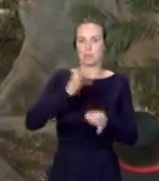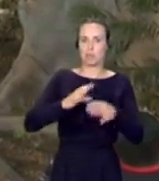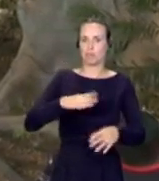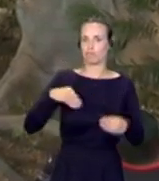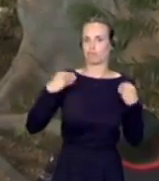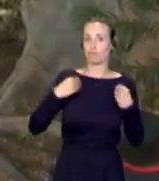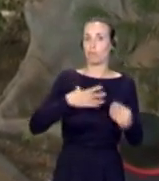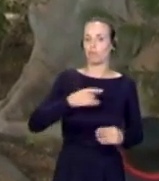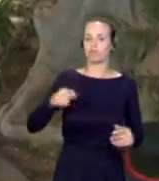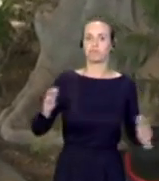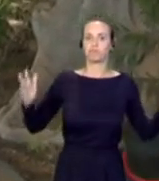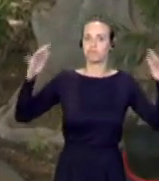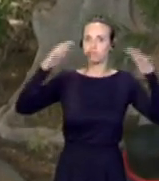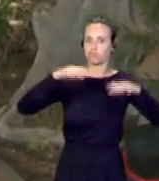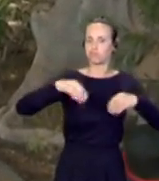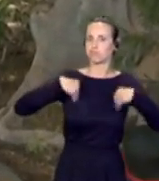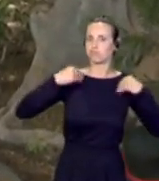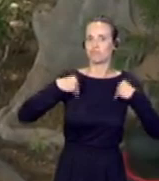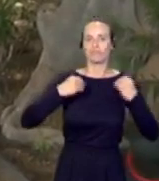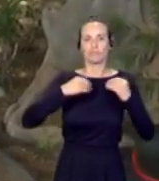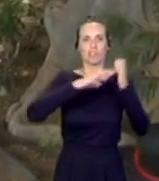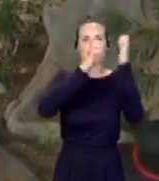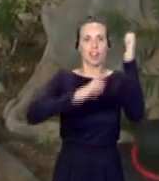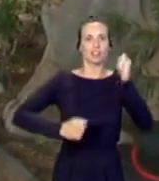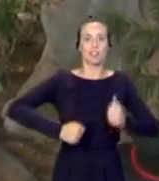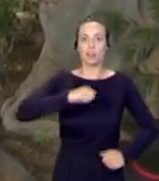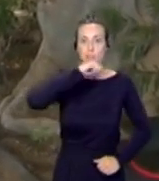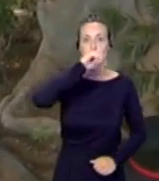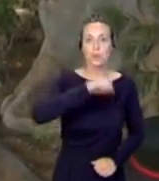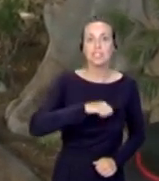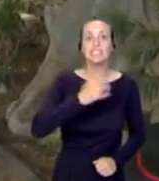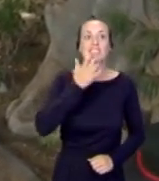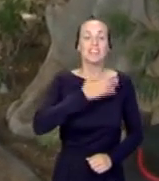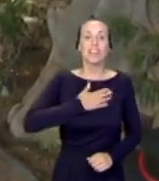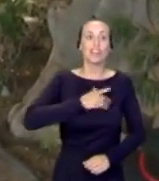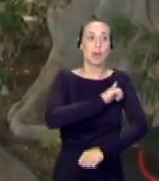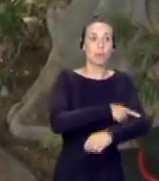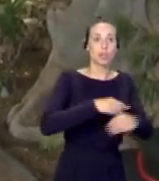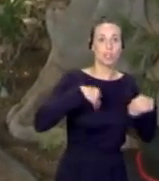aquellos amantes del trail running que busquen disfrutar de este deporte y sobre todo de la naturaleza de la isla de La Gomera.